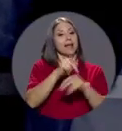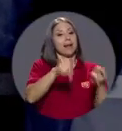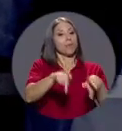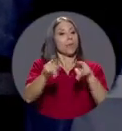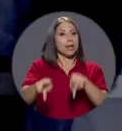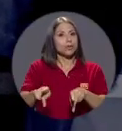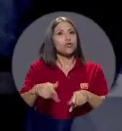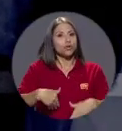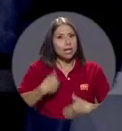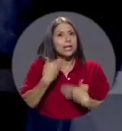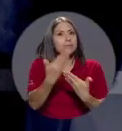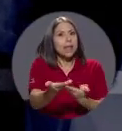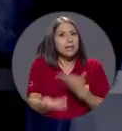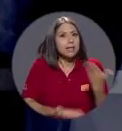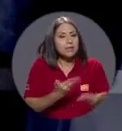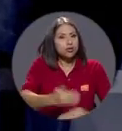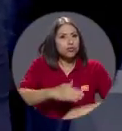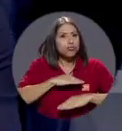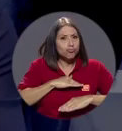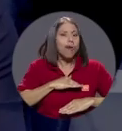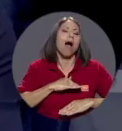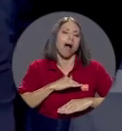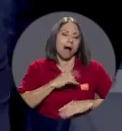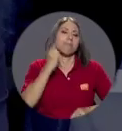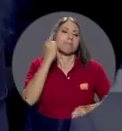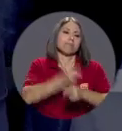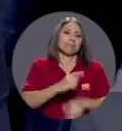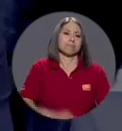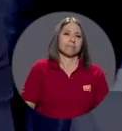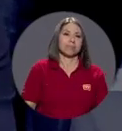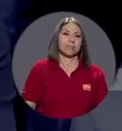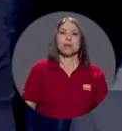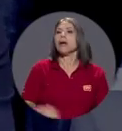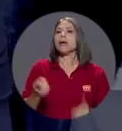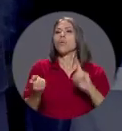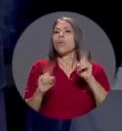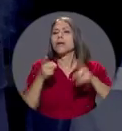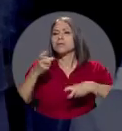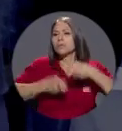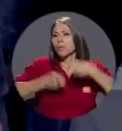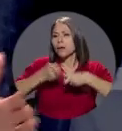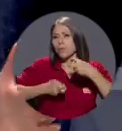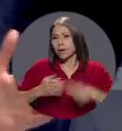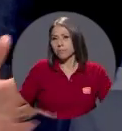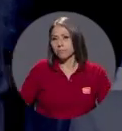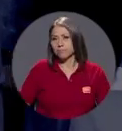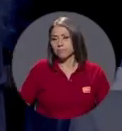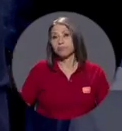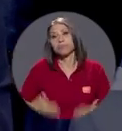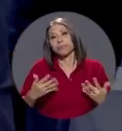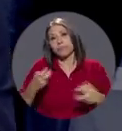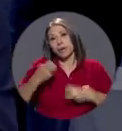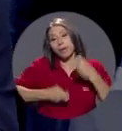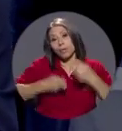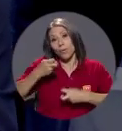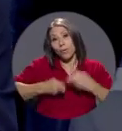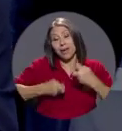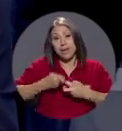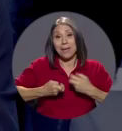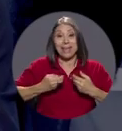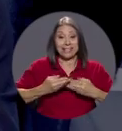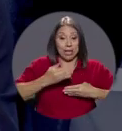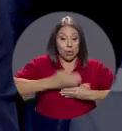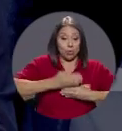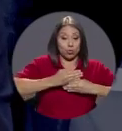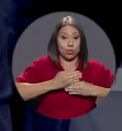la población, completamente correcto. Y luego don Gustavo también dice, ¿cuál es el problema? De que el desarrollo, digamos, la expansión